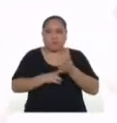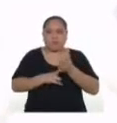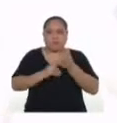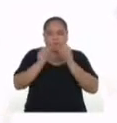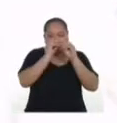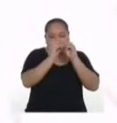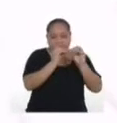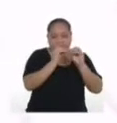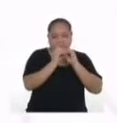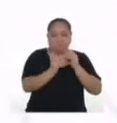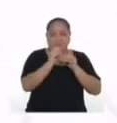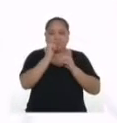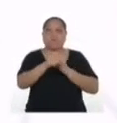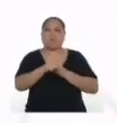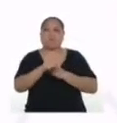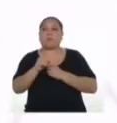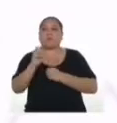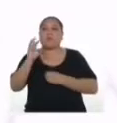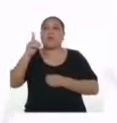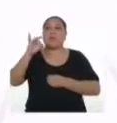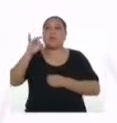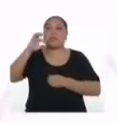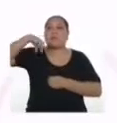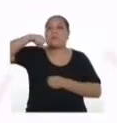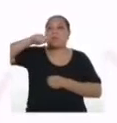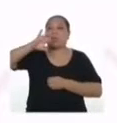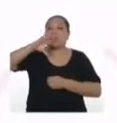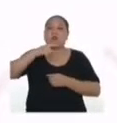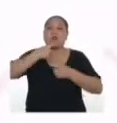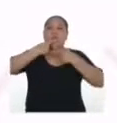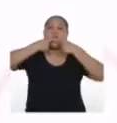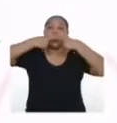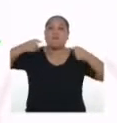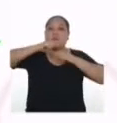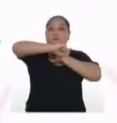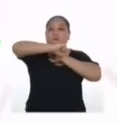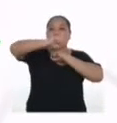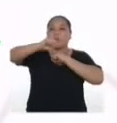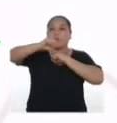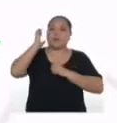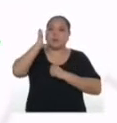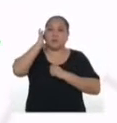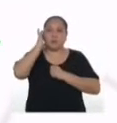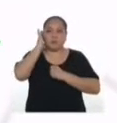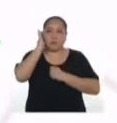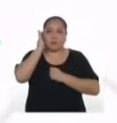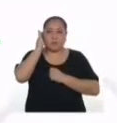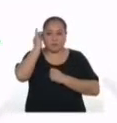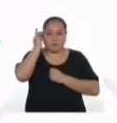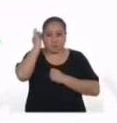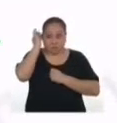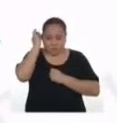y reescribiremos nuestro díptico y lo difundiremos.